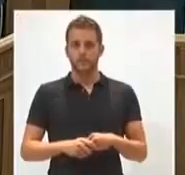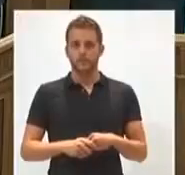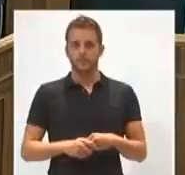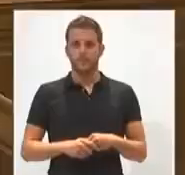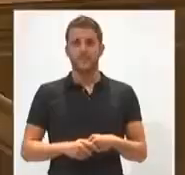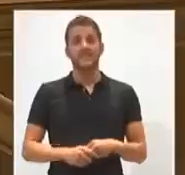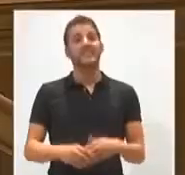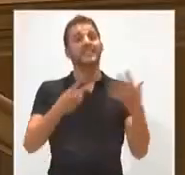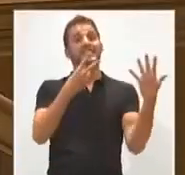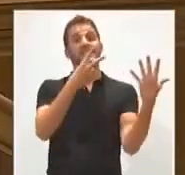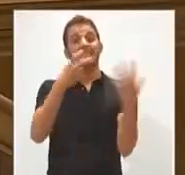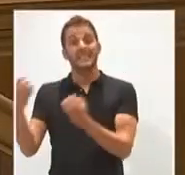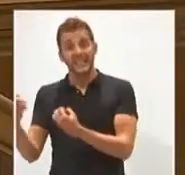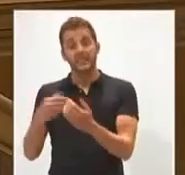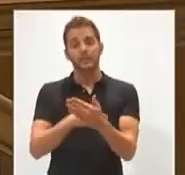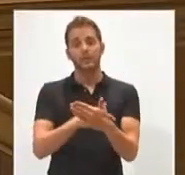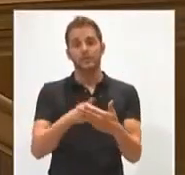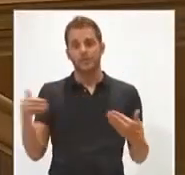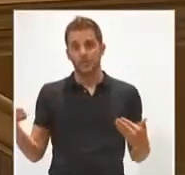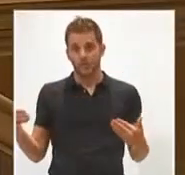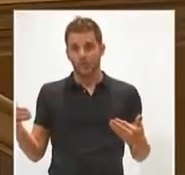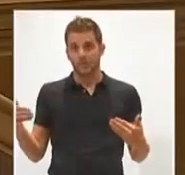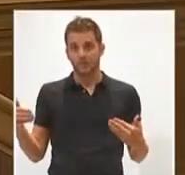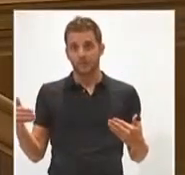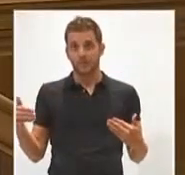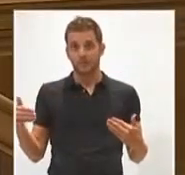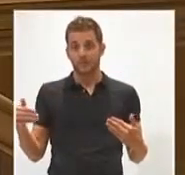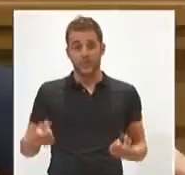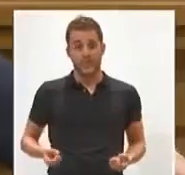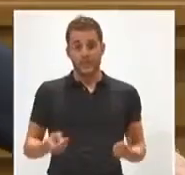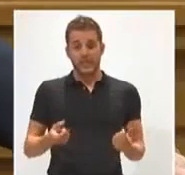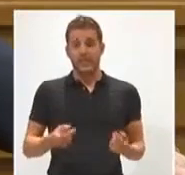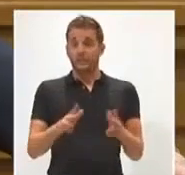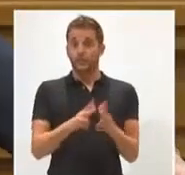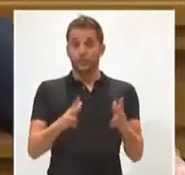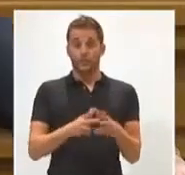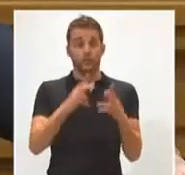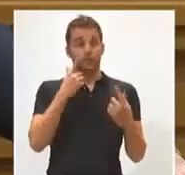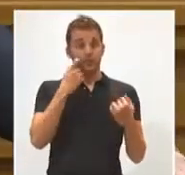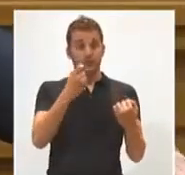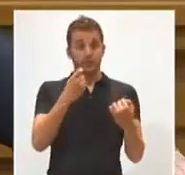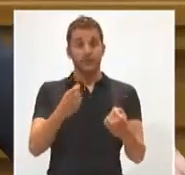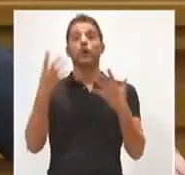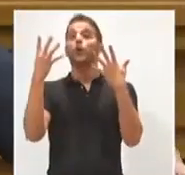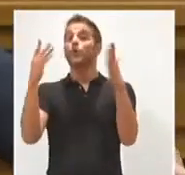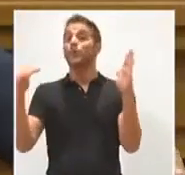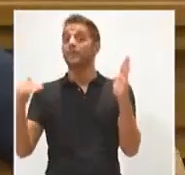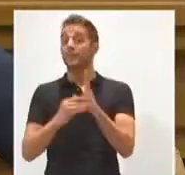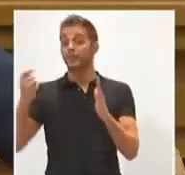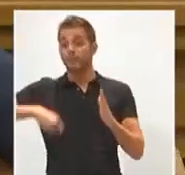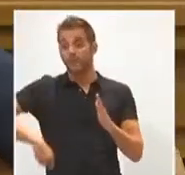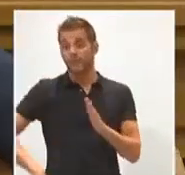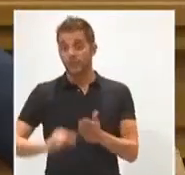700 millones 700 millones de gasto sociosanitario 9000 profesionales